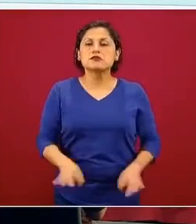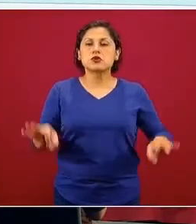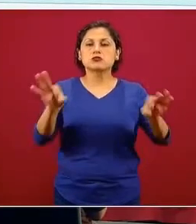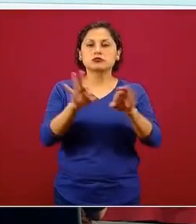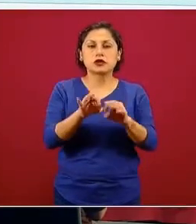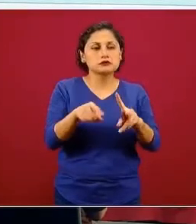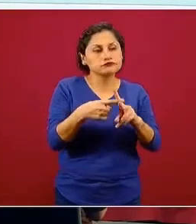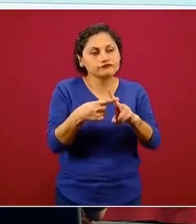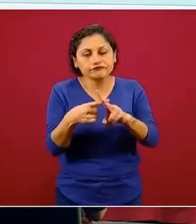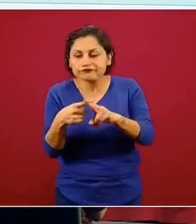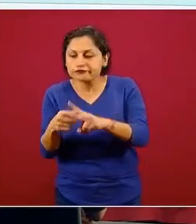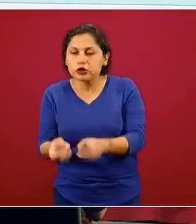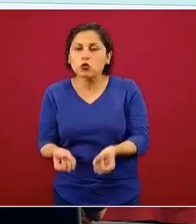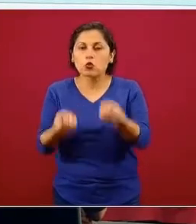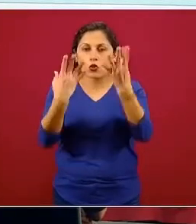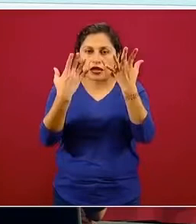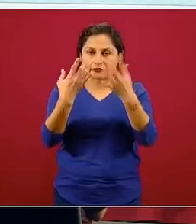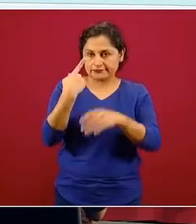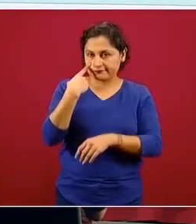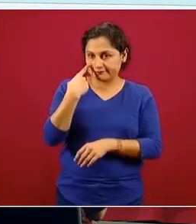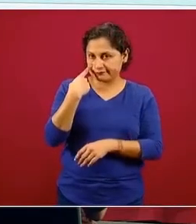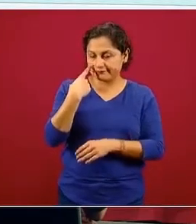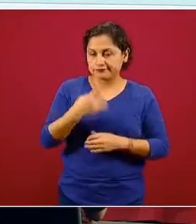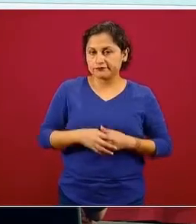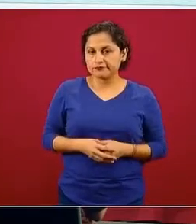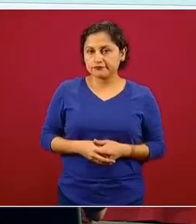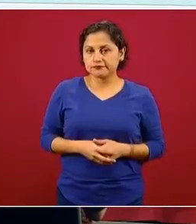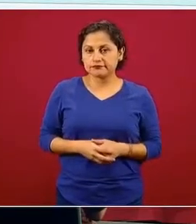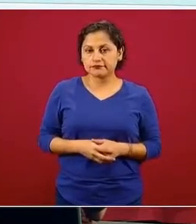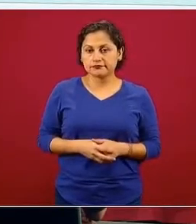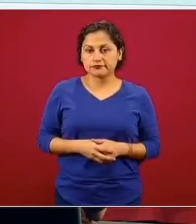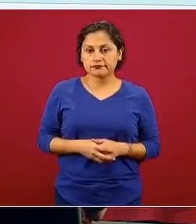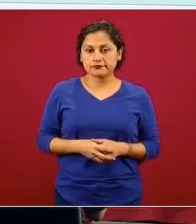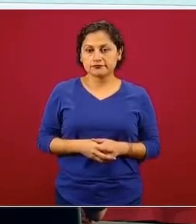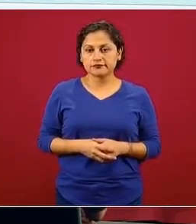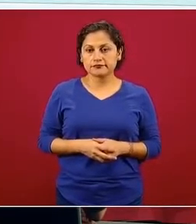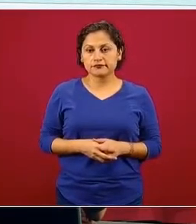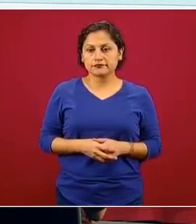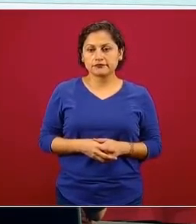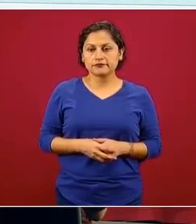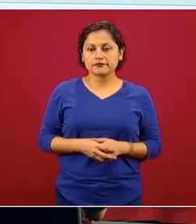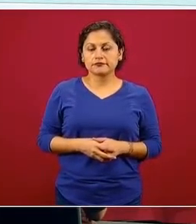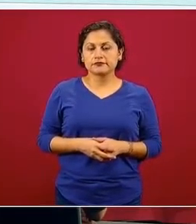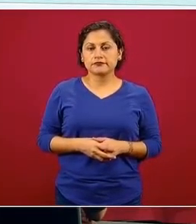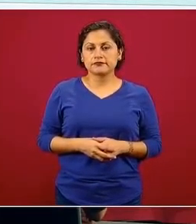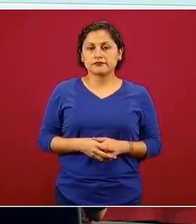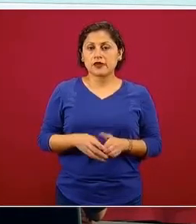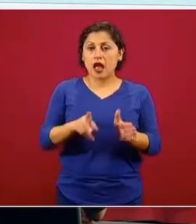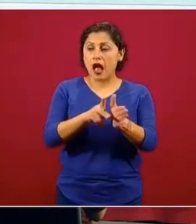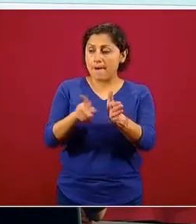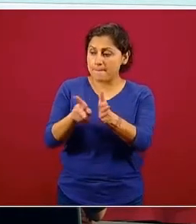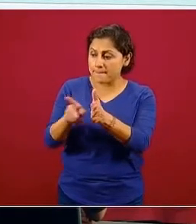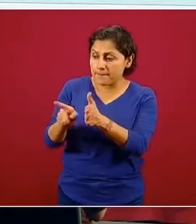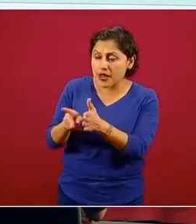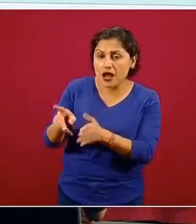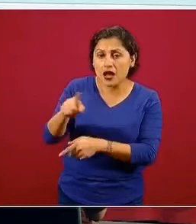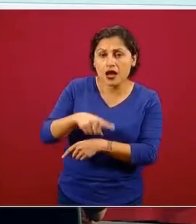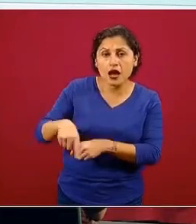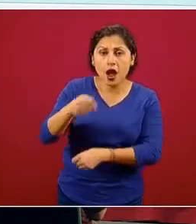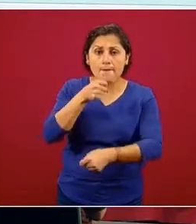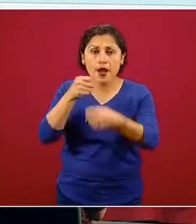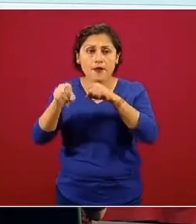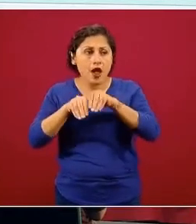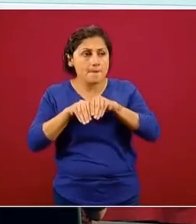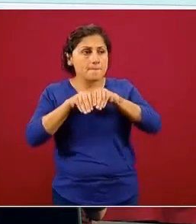Esto parece ser algo en que el modelo de comunicación de la mayoría de los medios de información, no solo